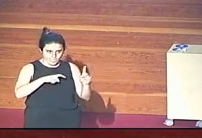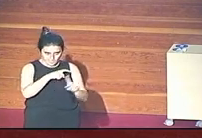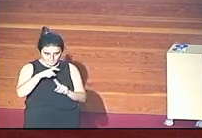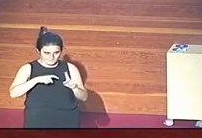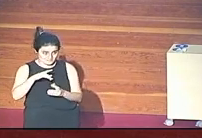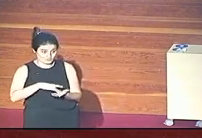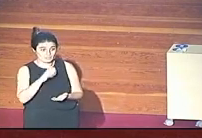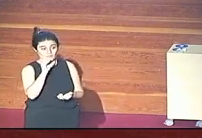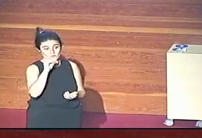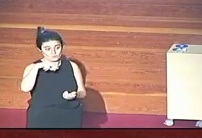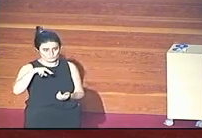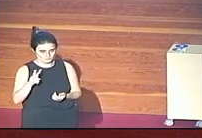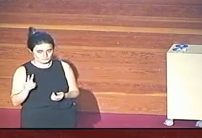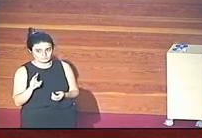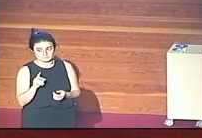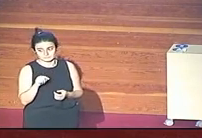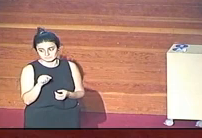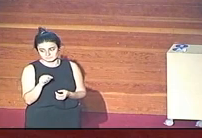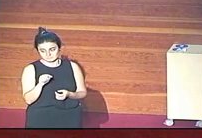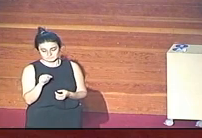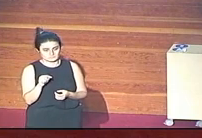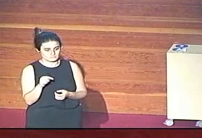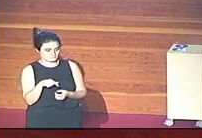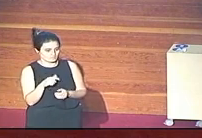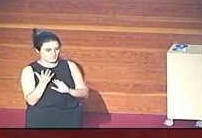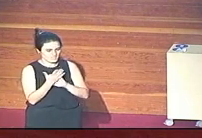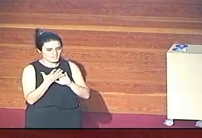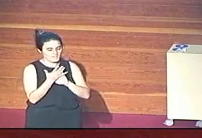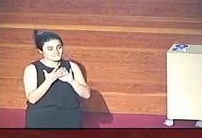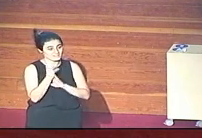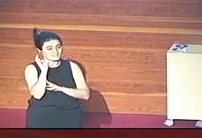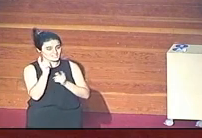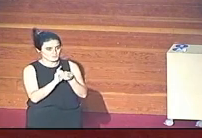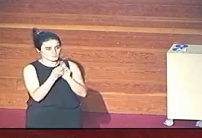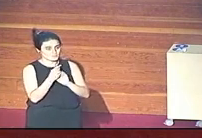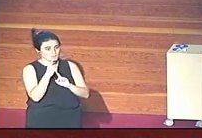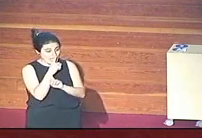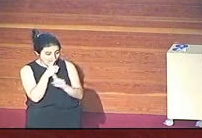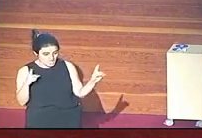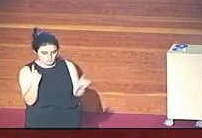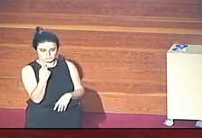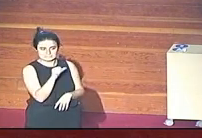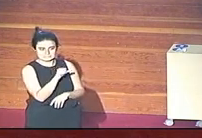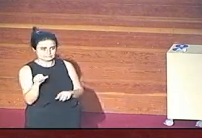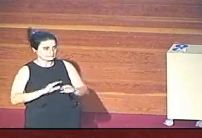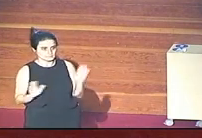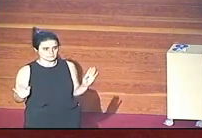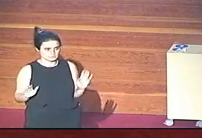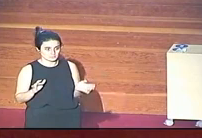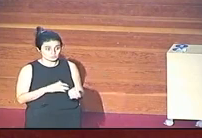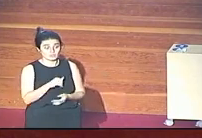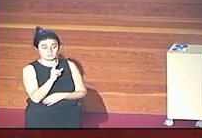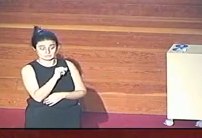naciones unidas pues sólo se podía hablar de cambio climático una semana al año era la semana en la que